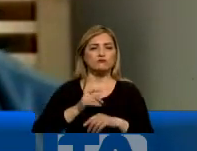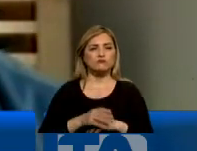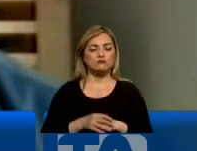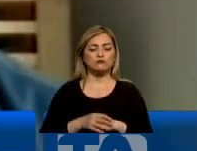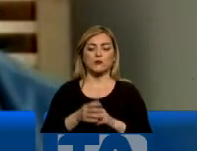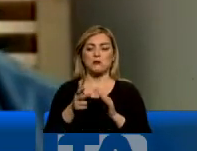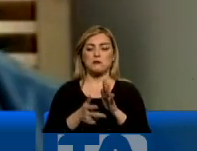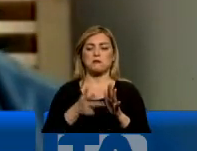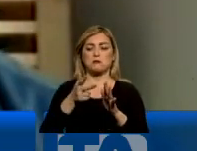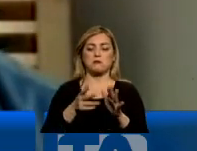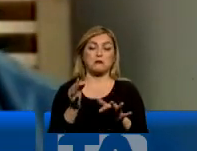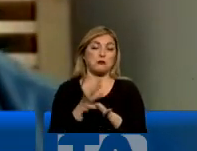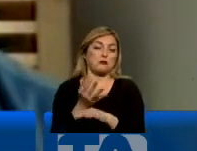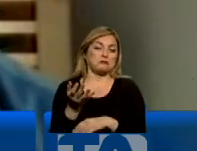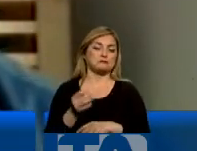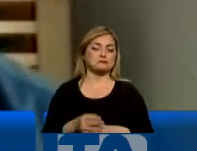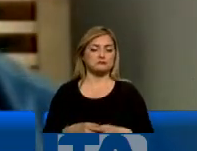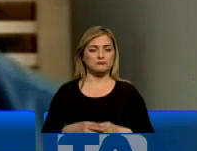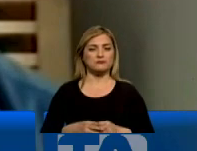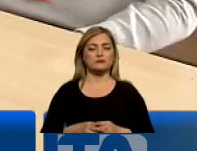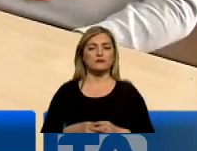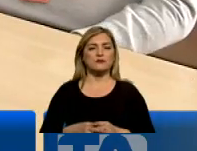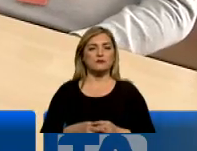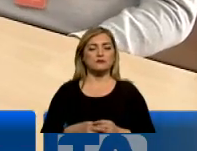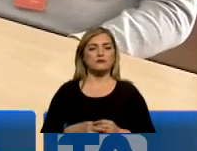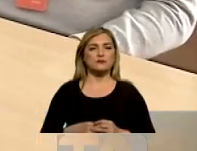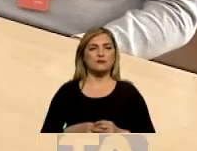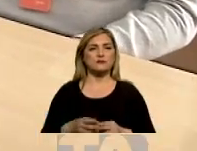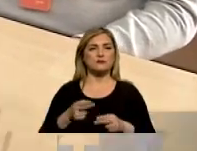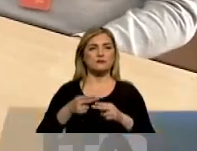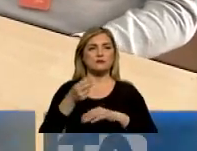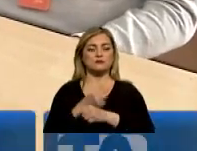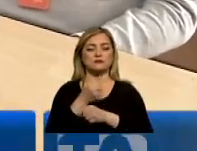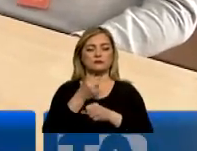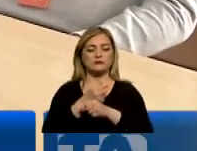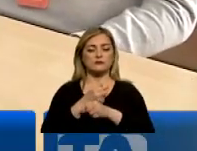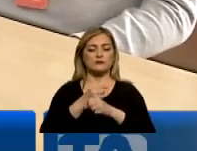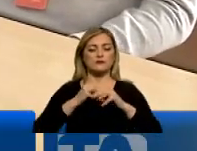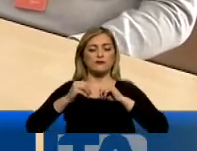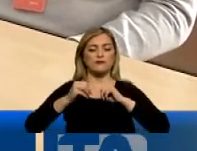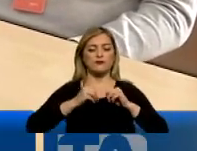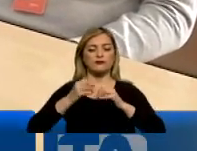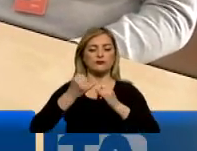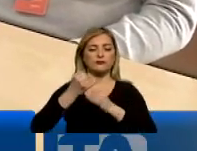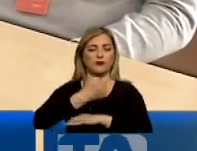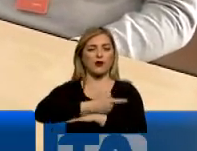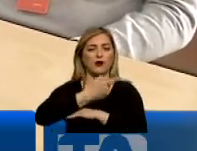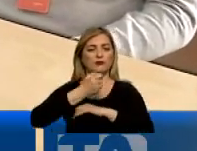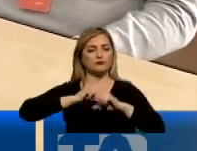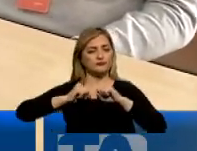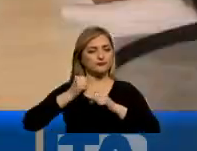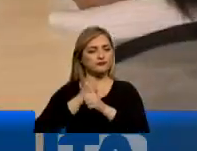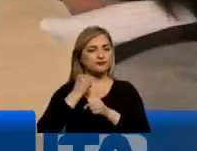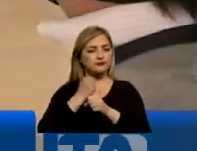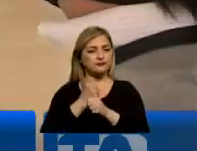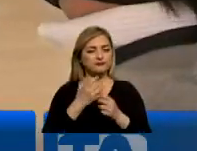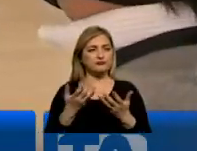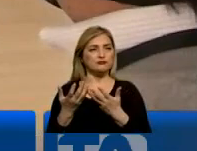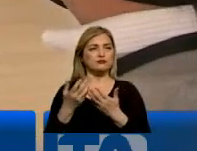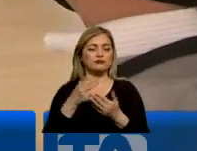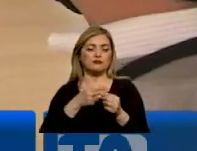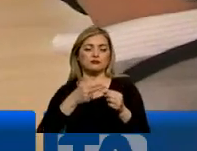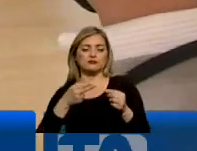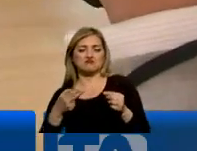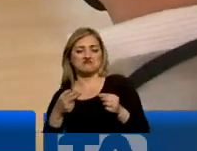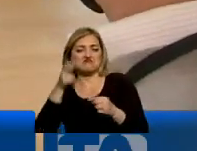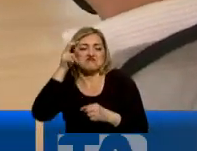esto se ponga en orden y pueda empezar a funcionar. El exgerente del metro nos recibió el último día de su gestión. Dice que renunció